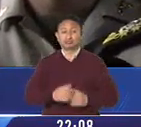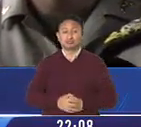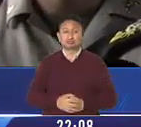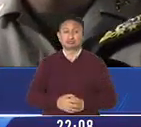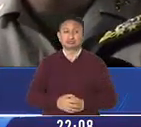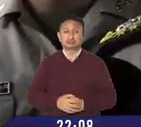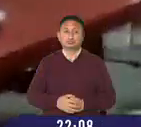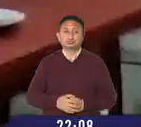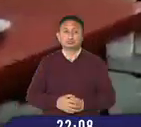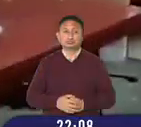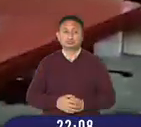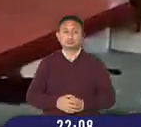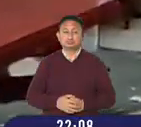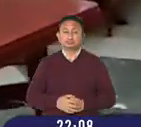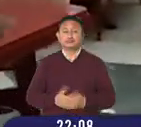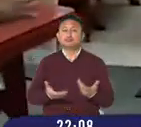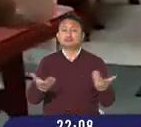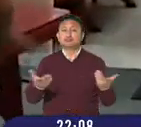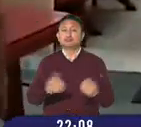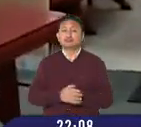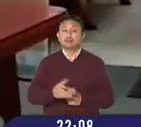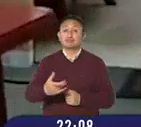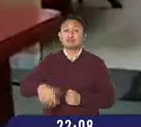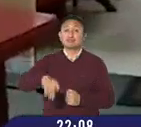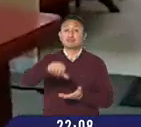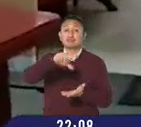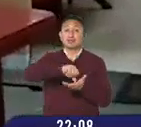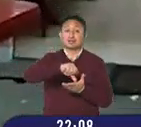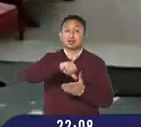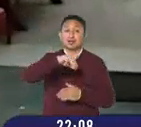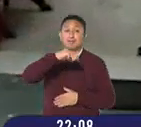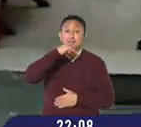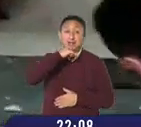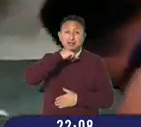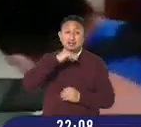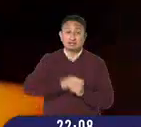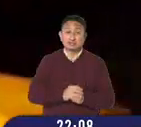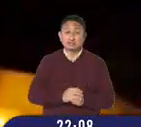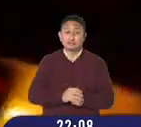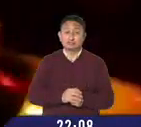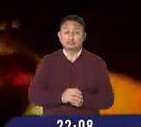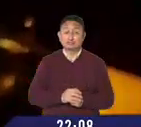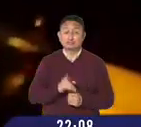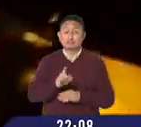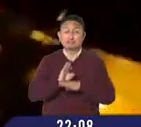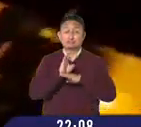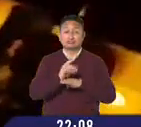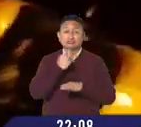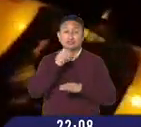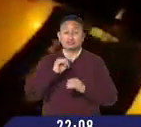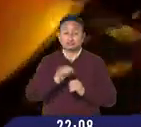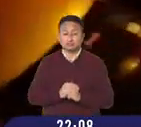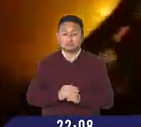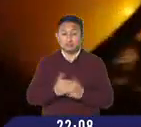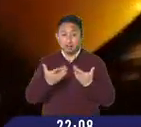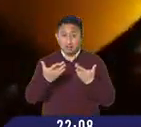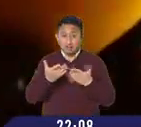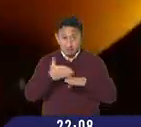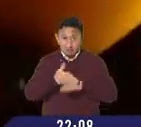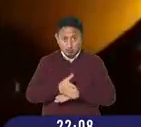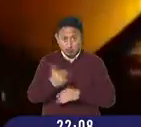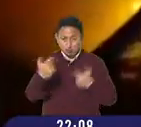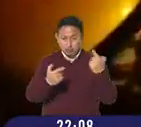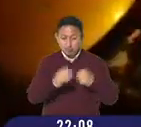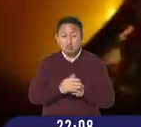en una mesa exterior. El hecho se registró en pleno centro de Manta, en la calle 20 y avenida 24. Testigos aseguran que tras las detonaciones